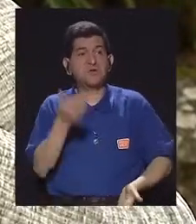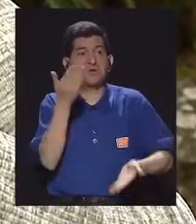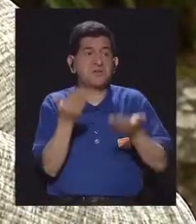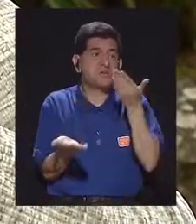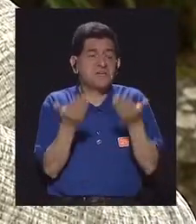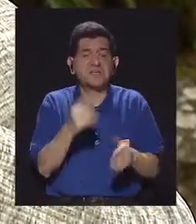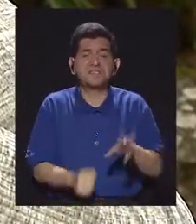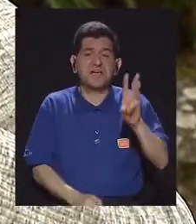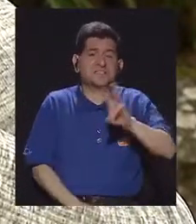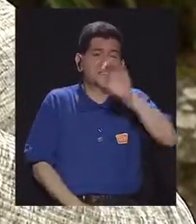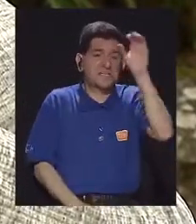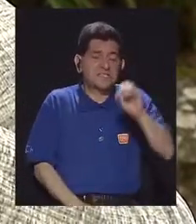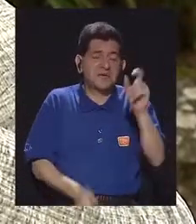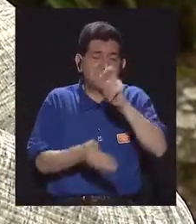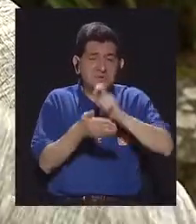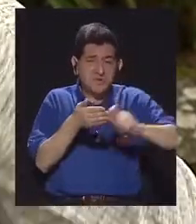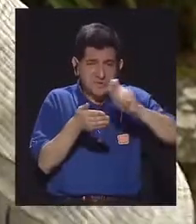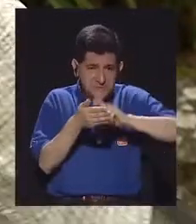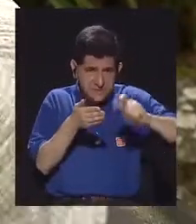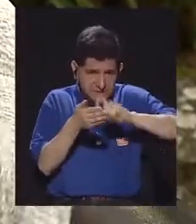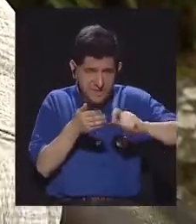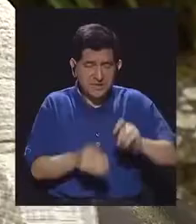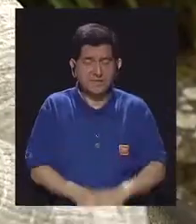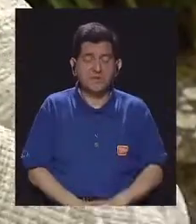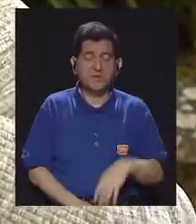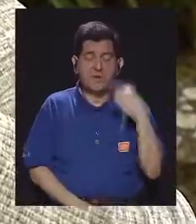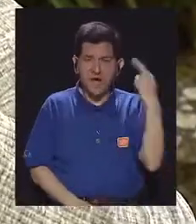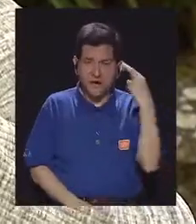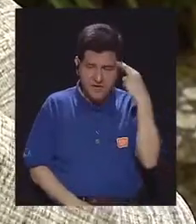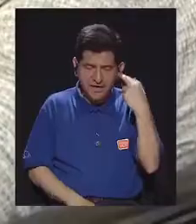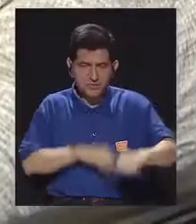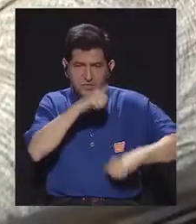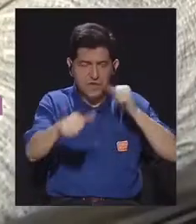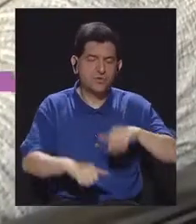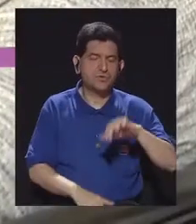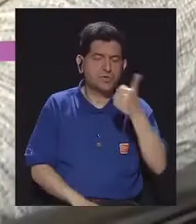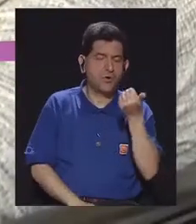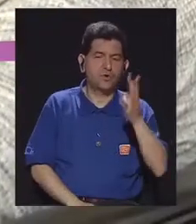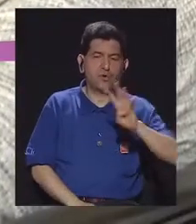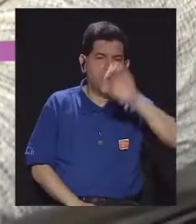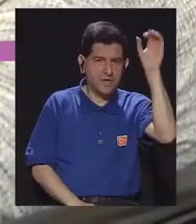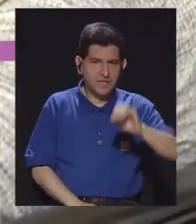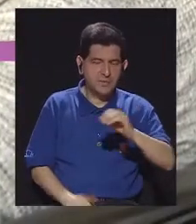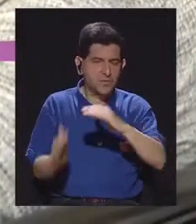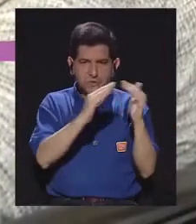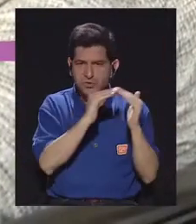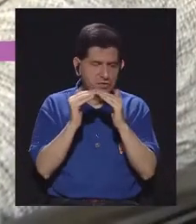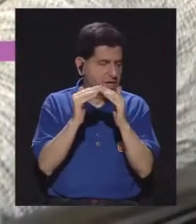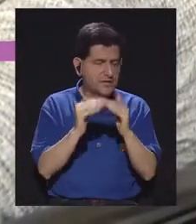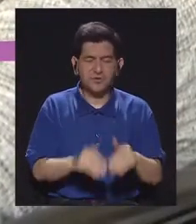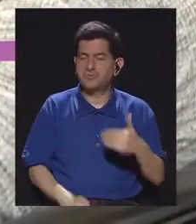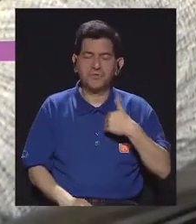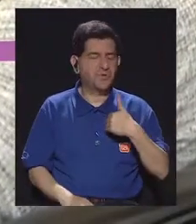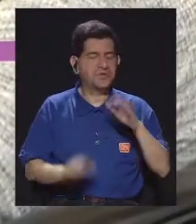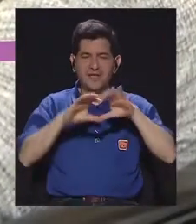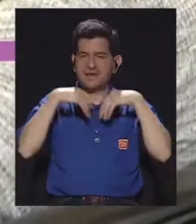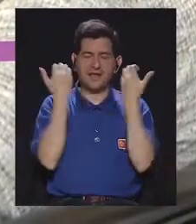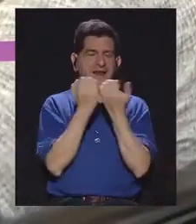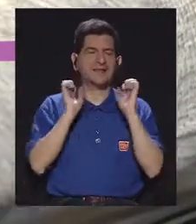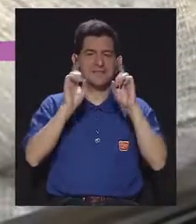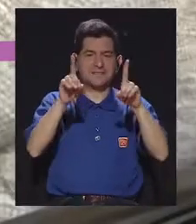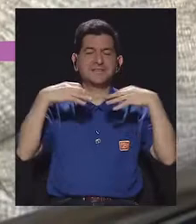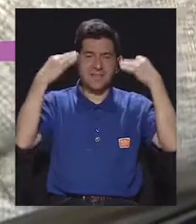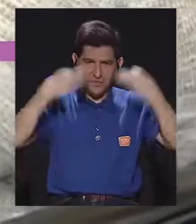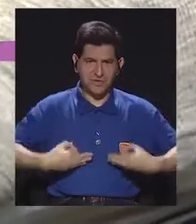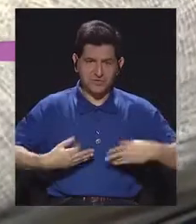si acaso, en el 60% de las escuelas, porque se ha luchado por eso. El otro 40% de la población no recibe clases de